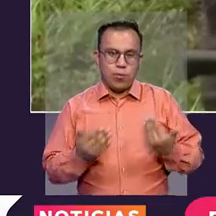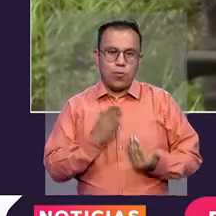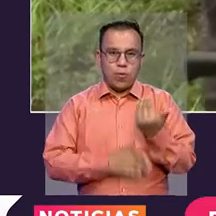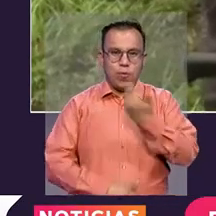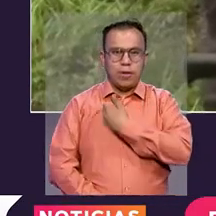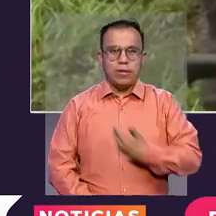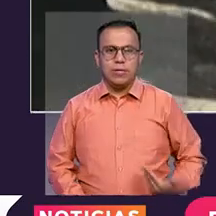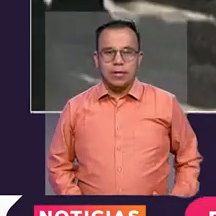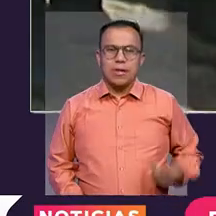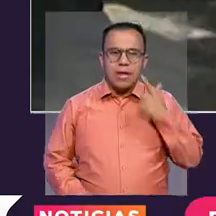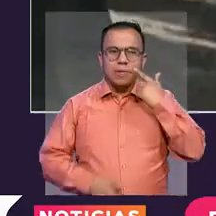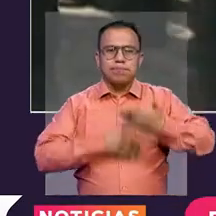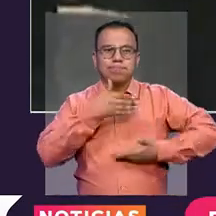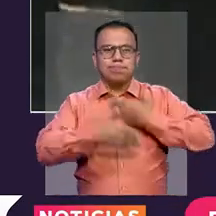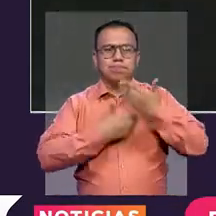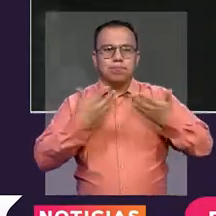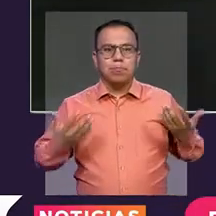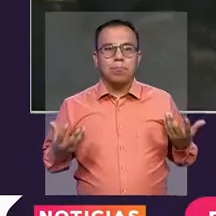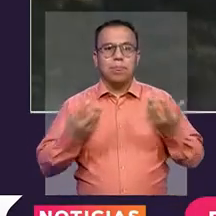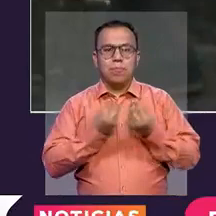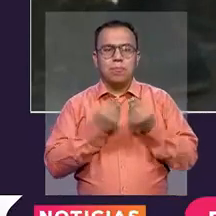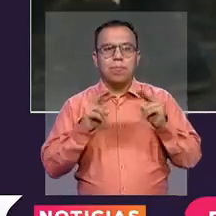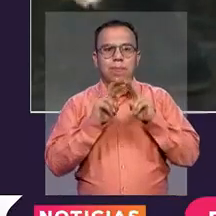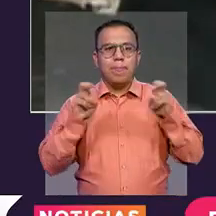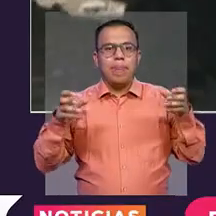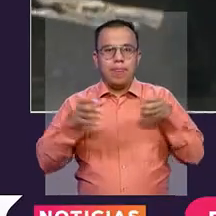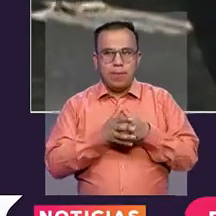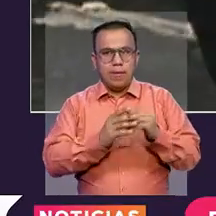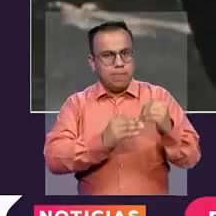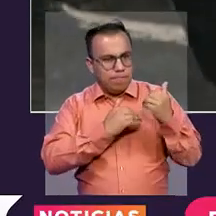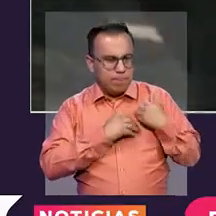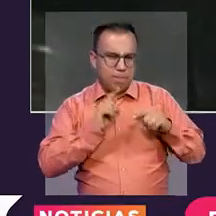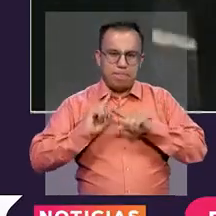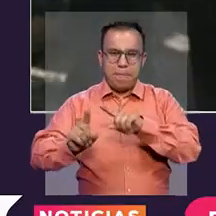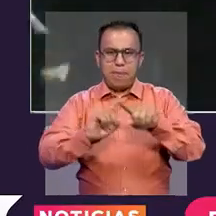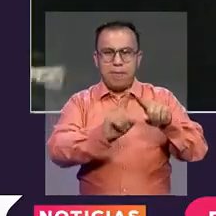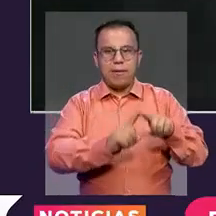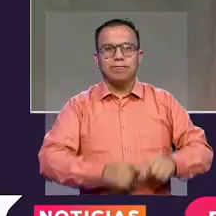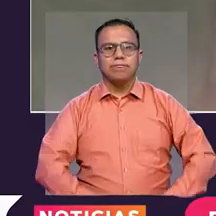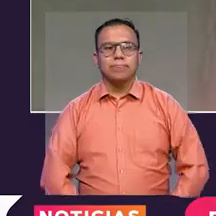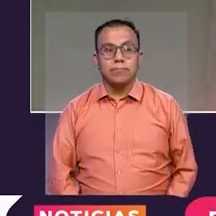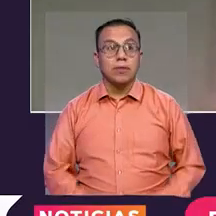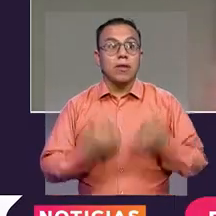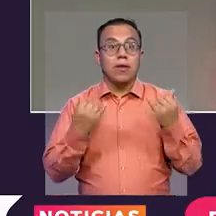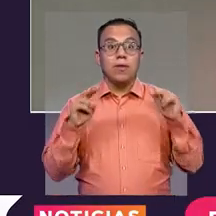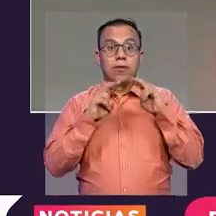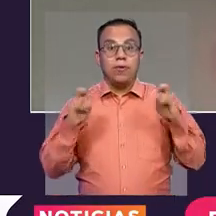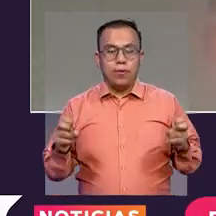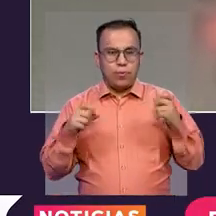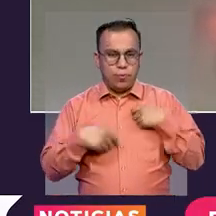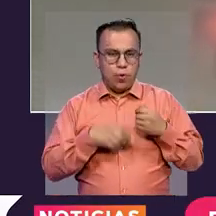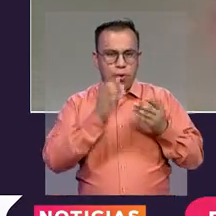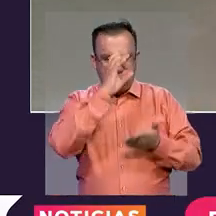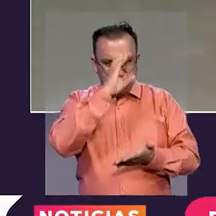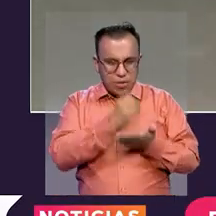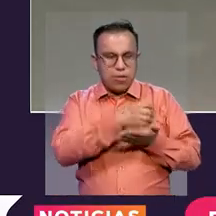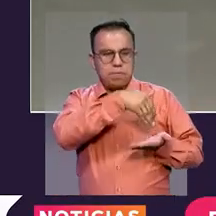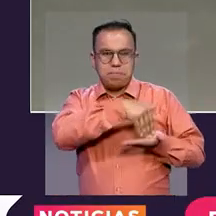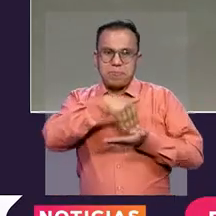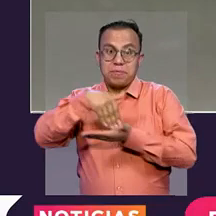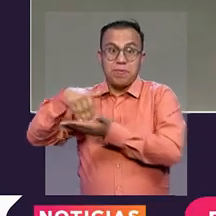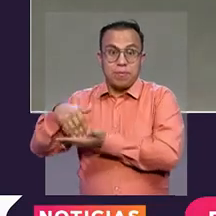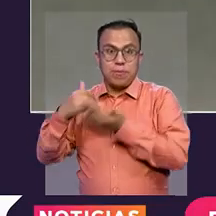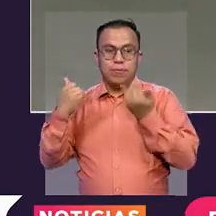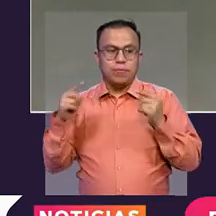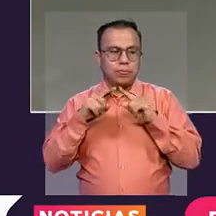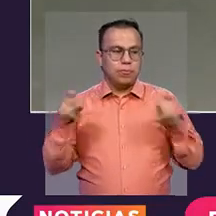electo, disidencias, Nueva Marquetalia, Bakrín, etc. Y desde otro punto de vista, como lo analizamos precisamente